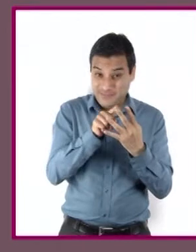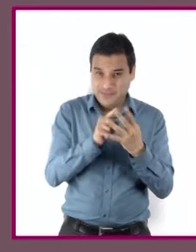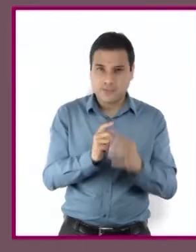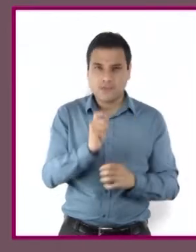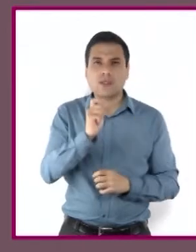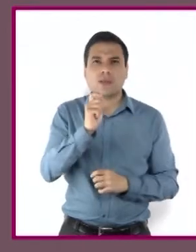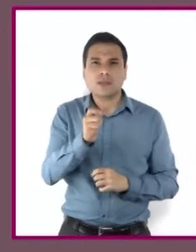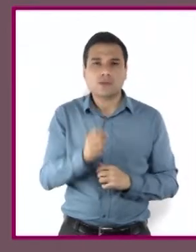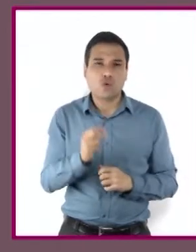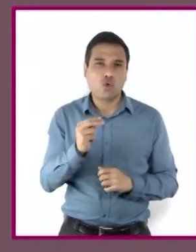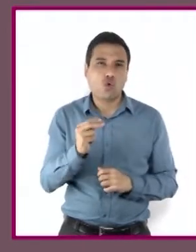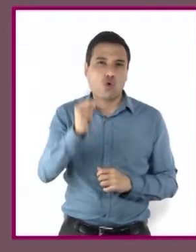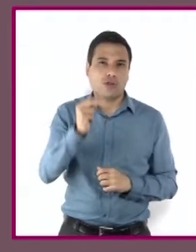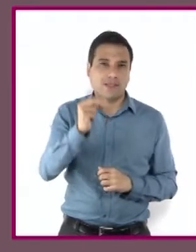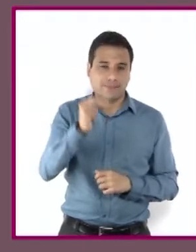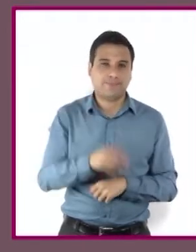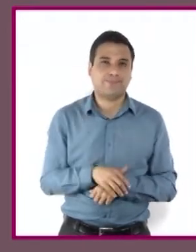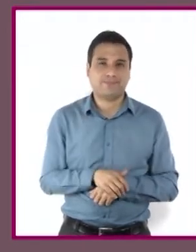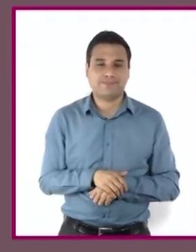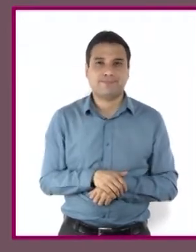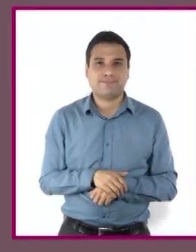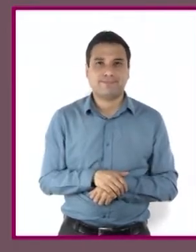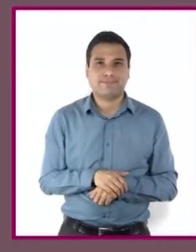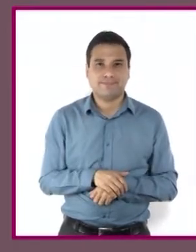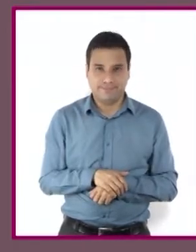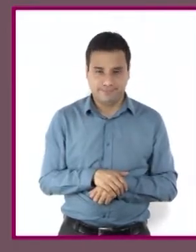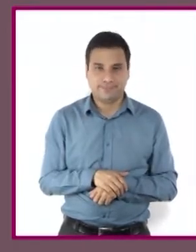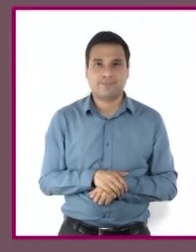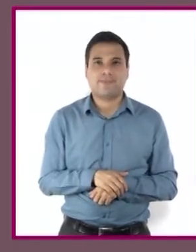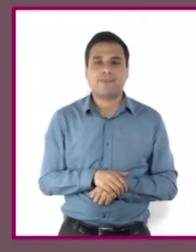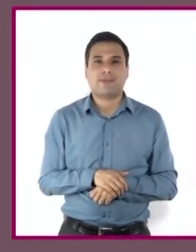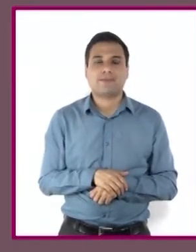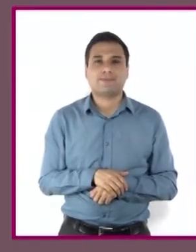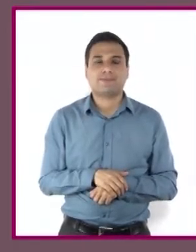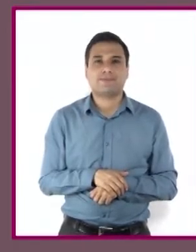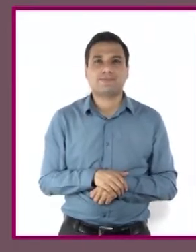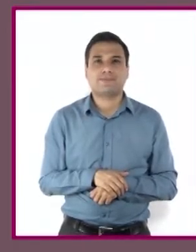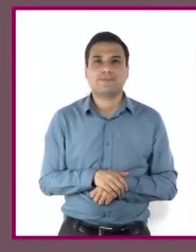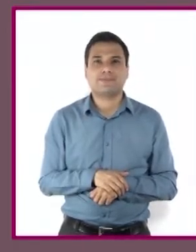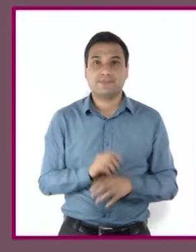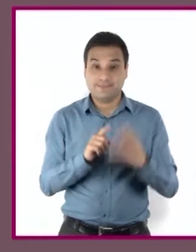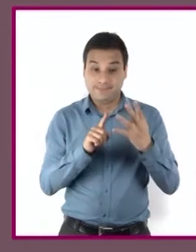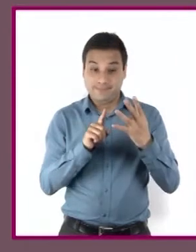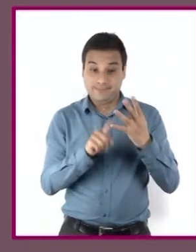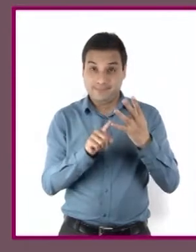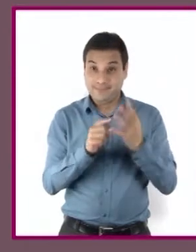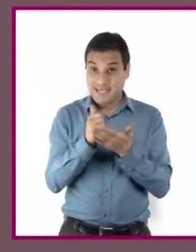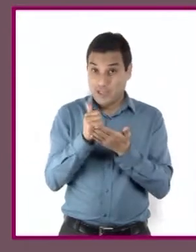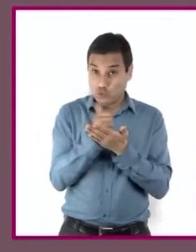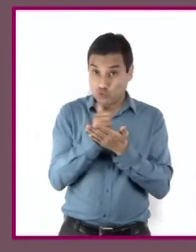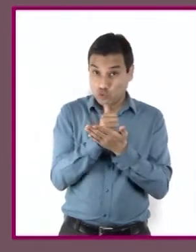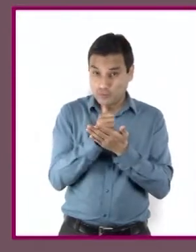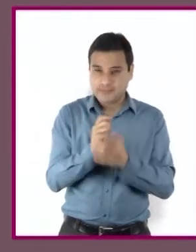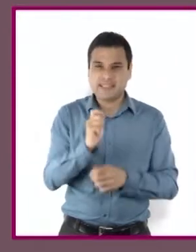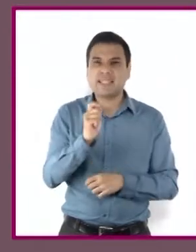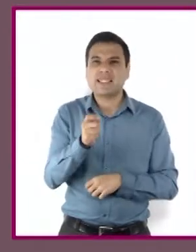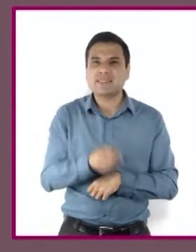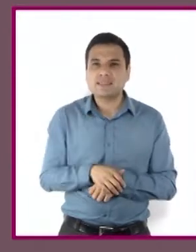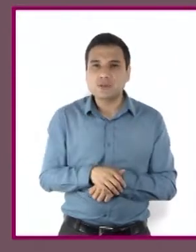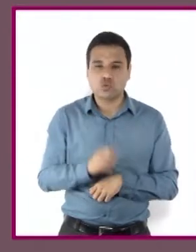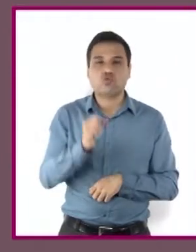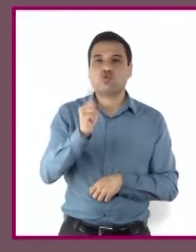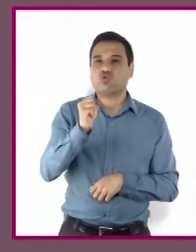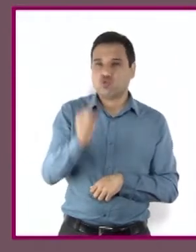rumbo del norte. Al Tezcatlipoca azul, también llamado Huitzilopochtli, le correspondía el rumbo del